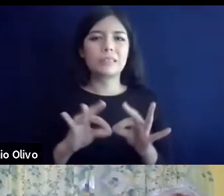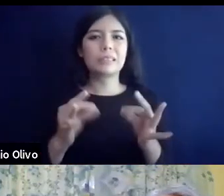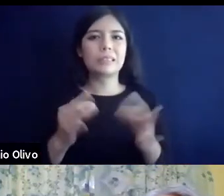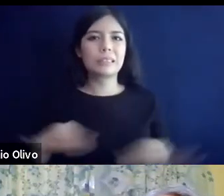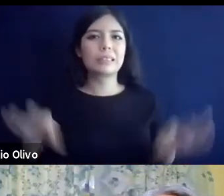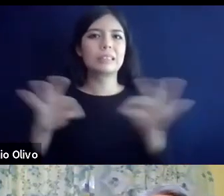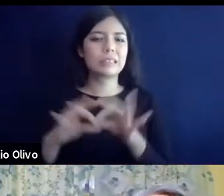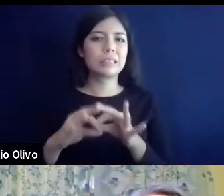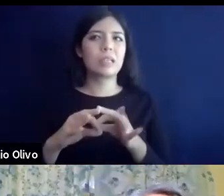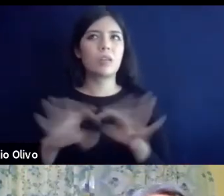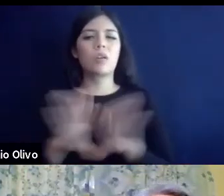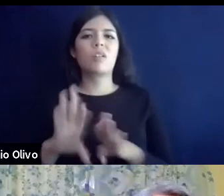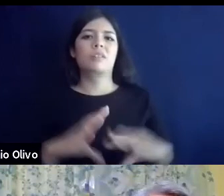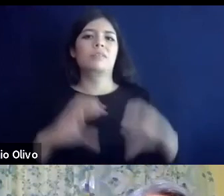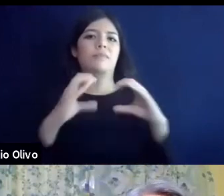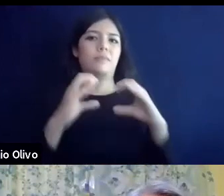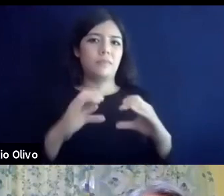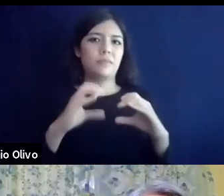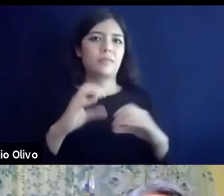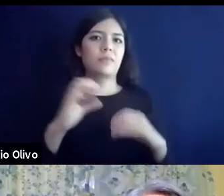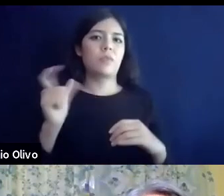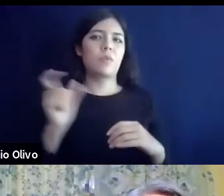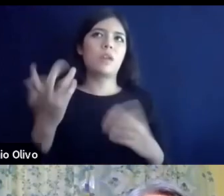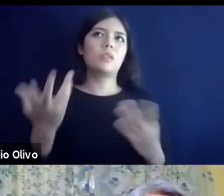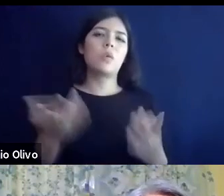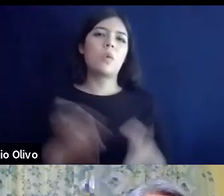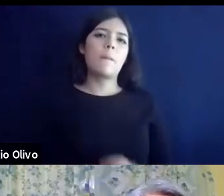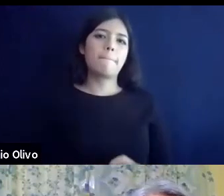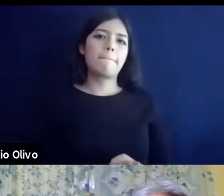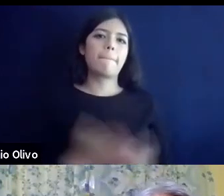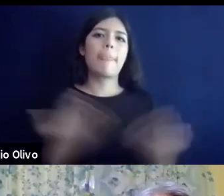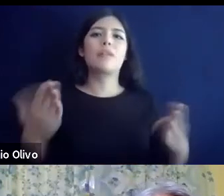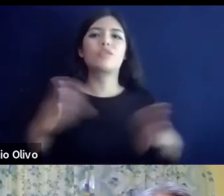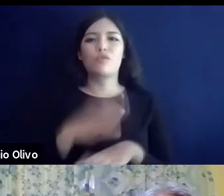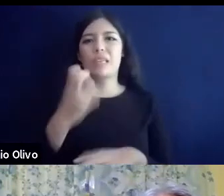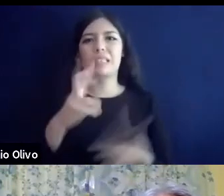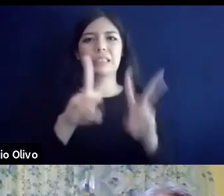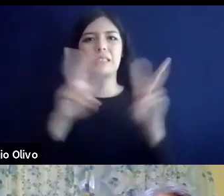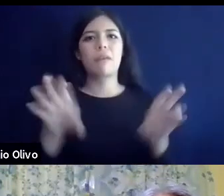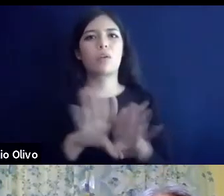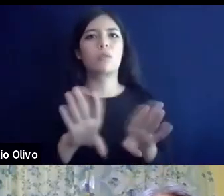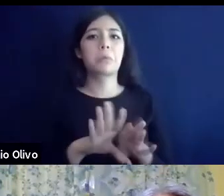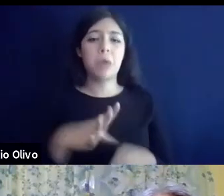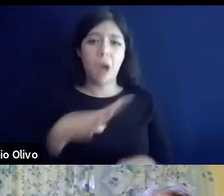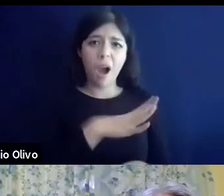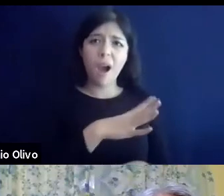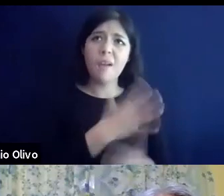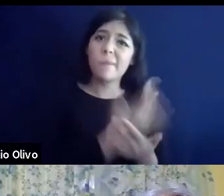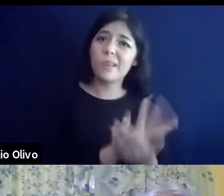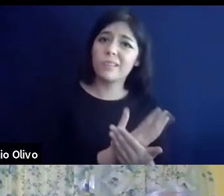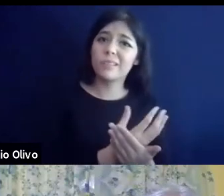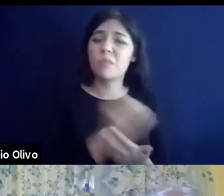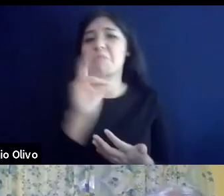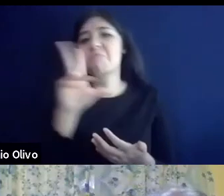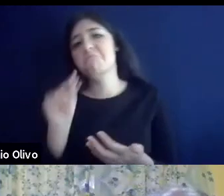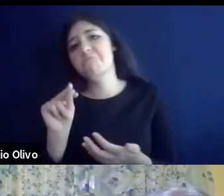ser muy, muy cuidadosos al hablar de ese tema, la esperanza o que este tema de la esperanza,